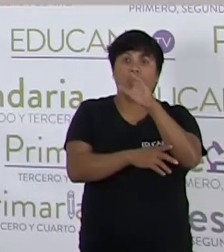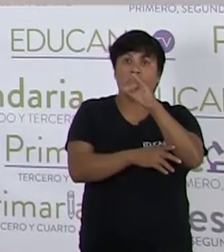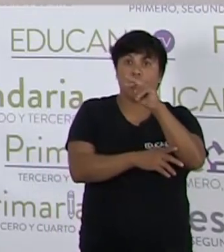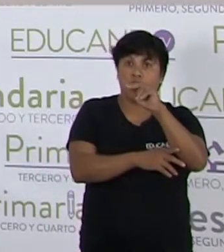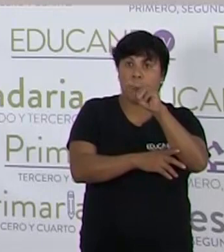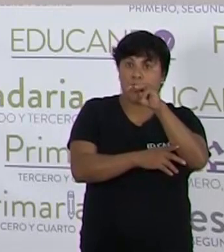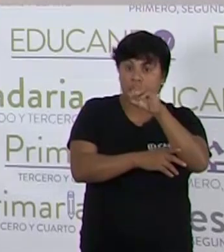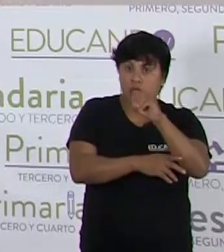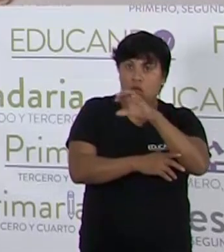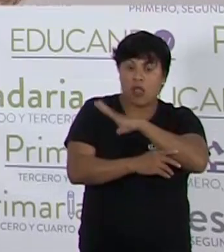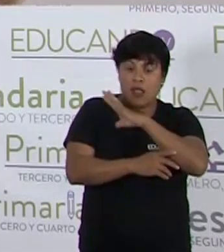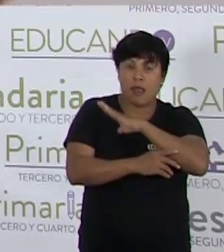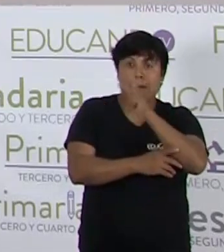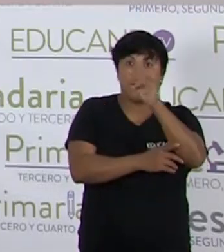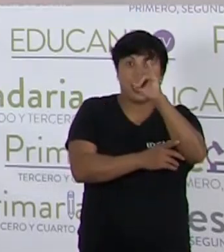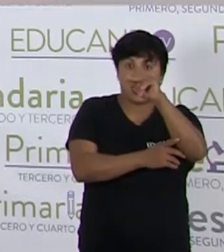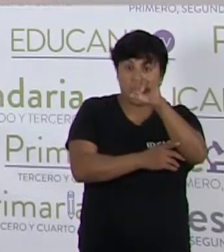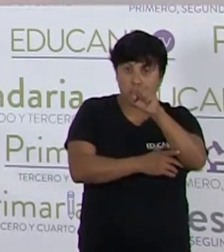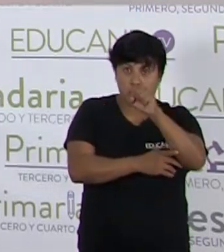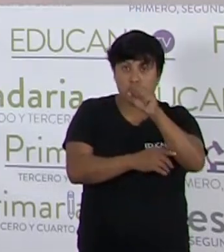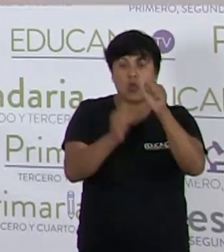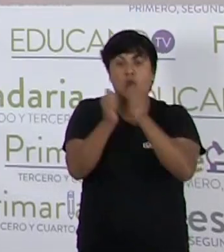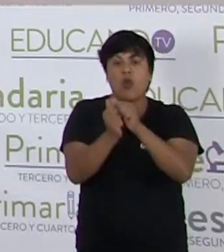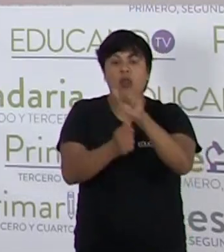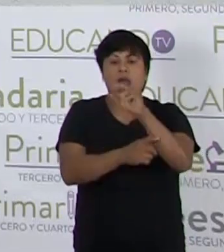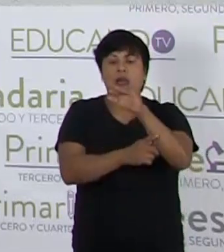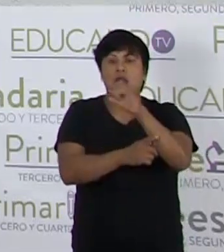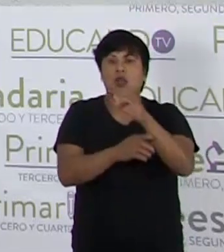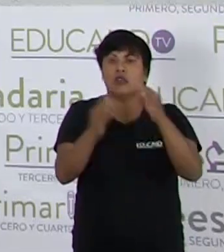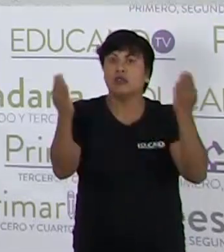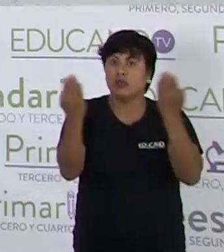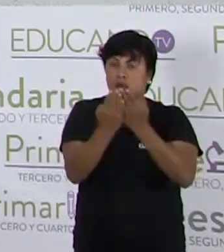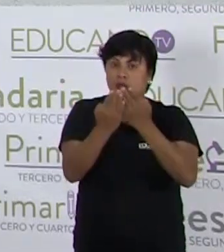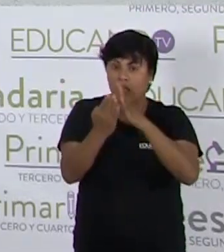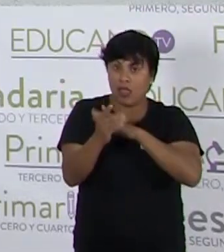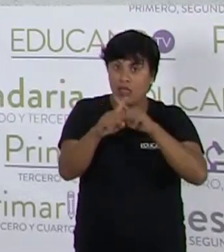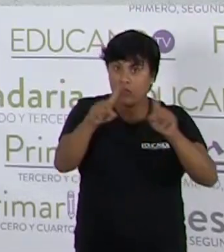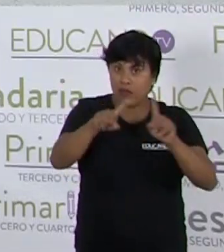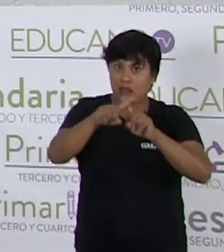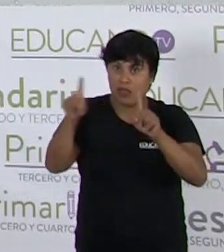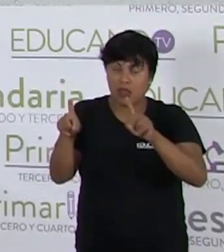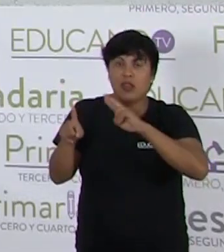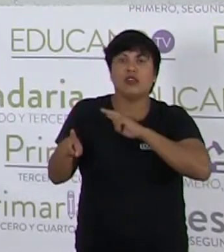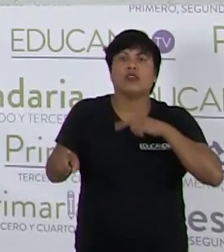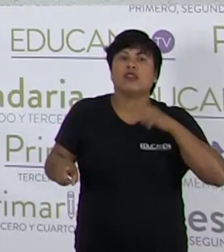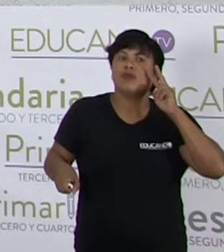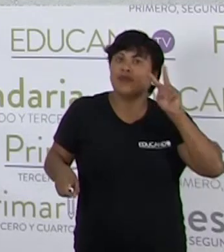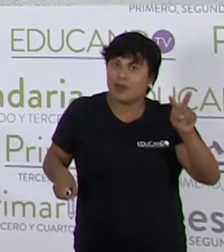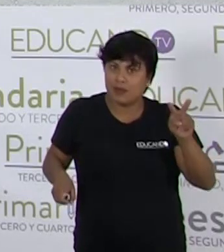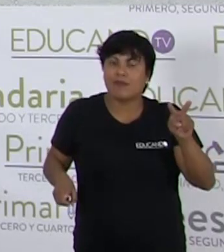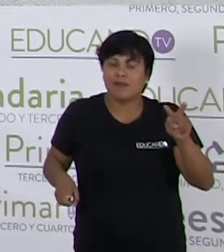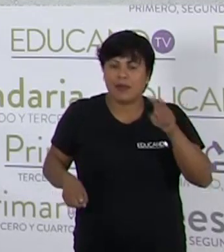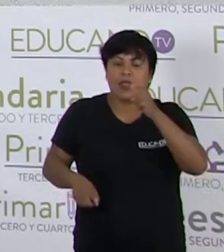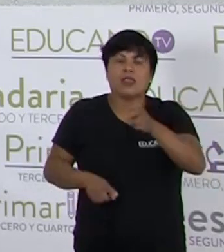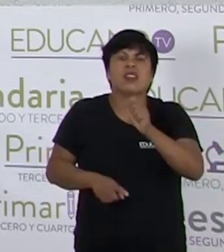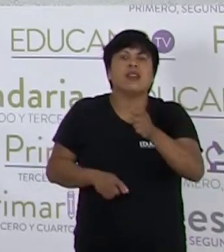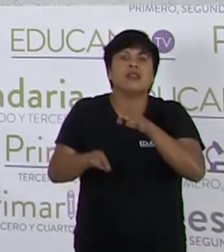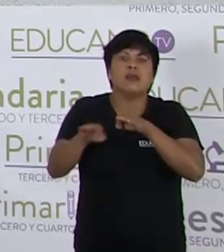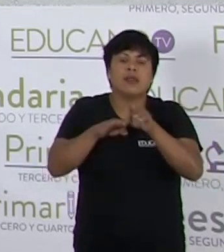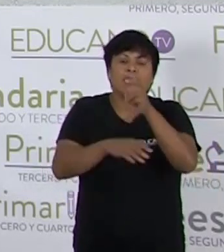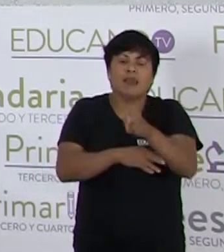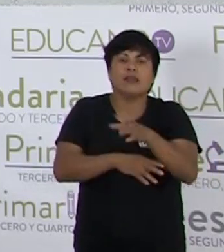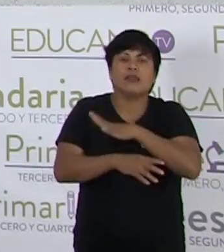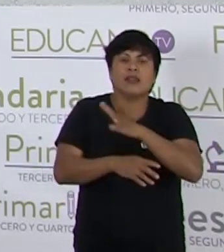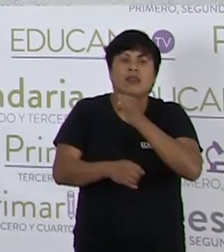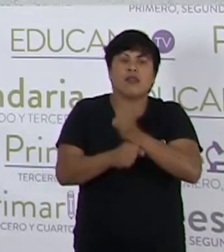fraccionamiento Pinos con el de Arcos? Ahí estamos trabajando esta